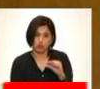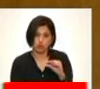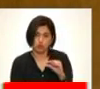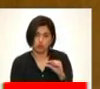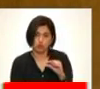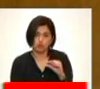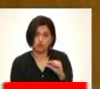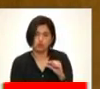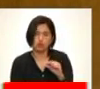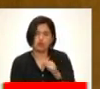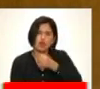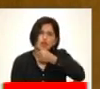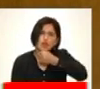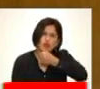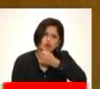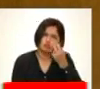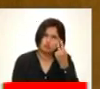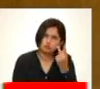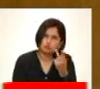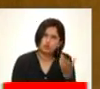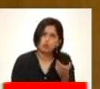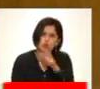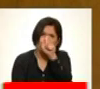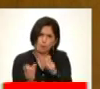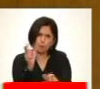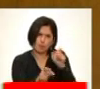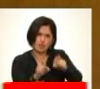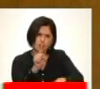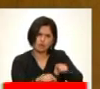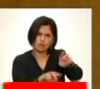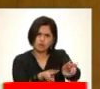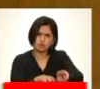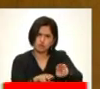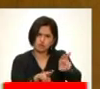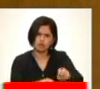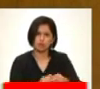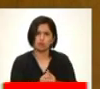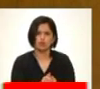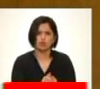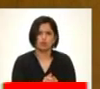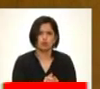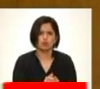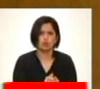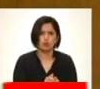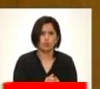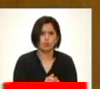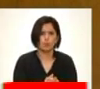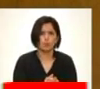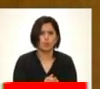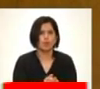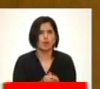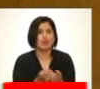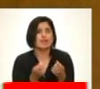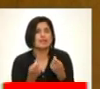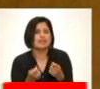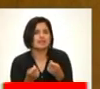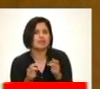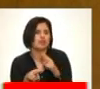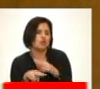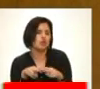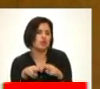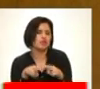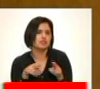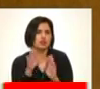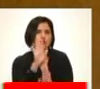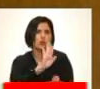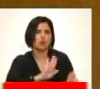través de la prensa veíamos cómo agricultores, tratando de hacer un símil lo que pasa con la protección de la frontera en la zona norte, empezaron a